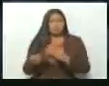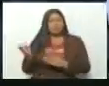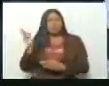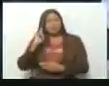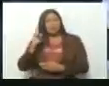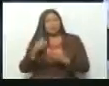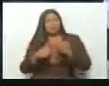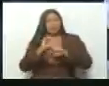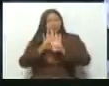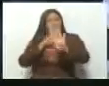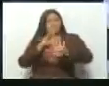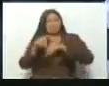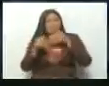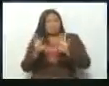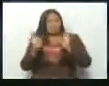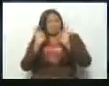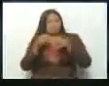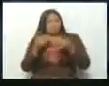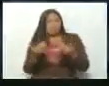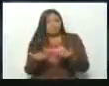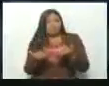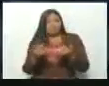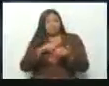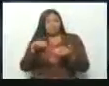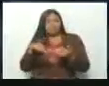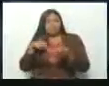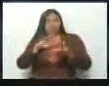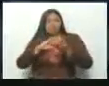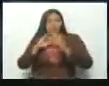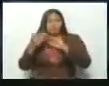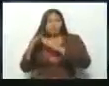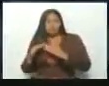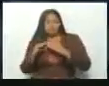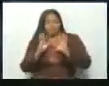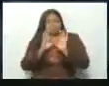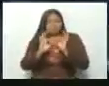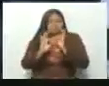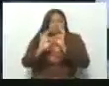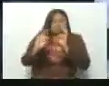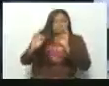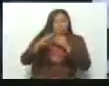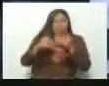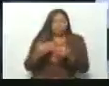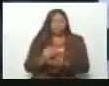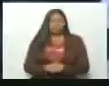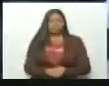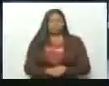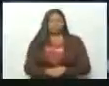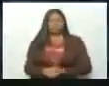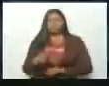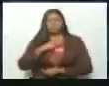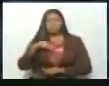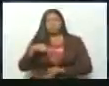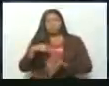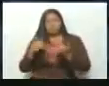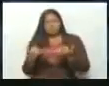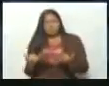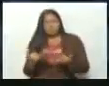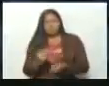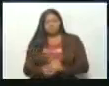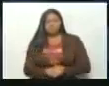es el medio masivo por excelencia para llegarle a las comunidades más alejadas. Entonces tú tienes que ser lo